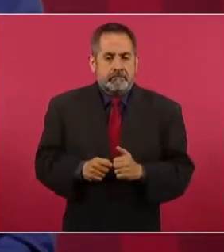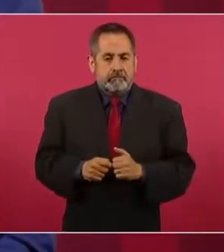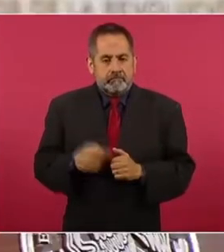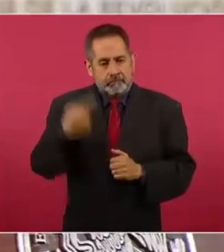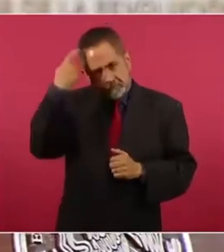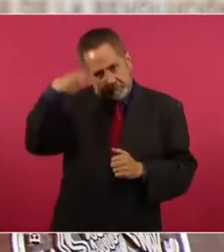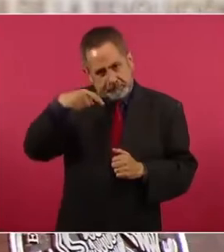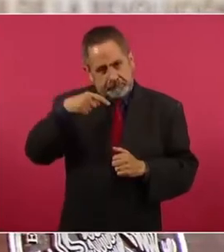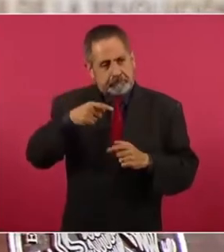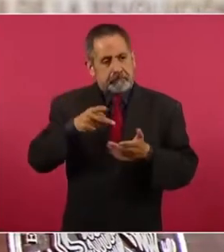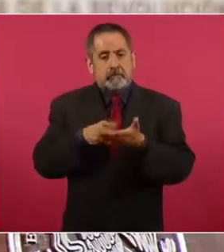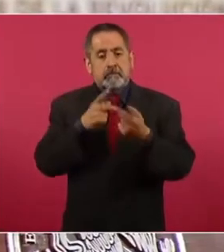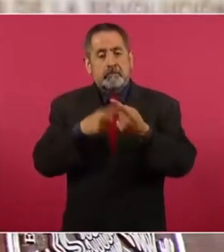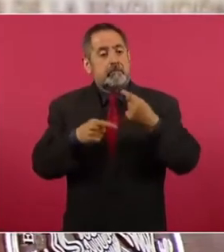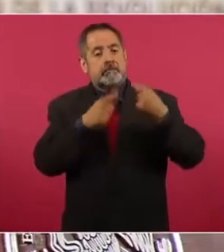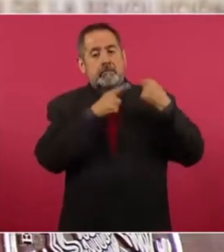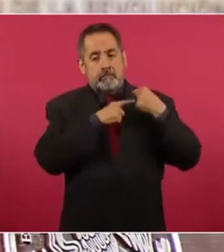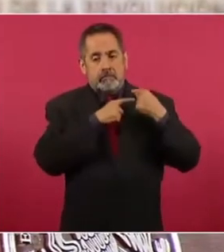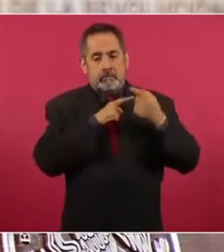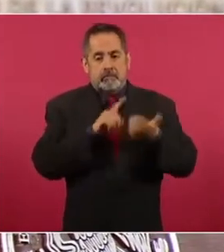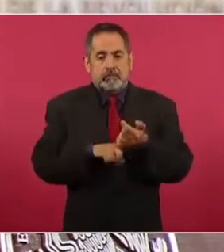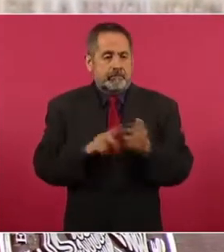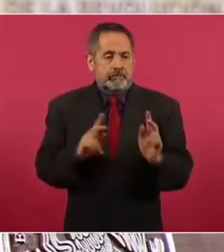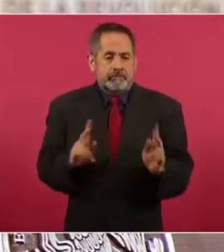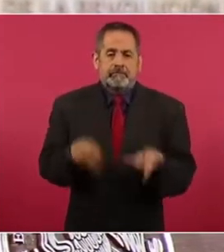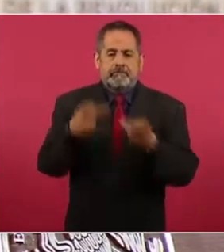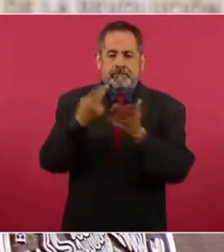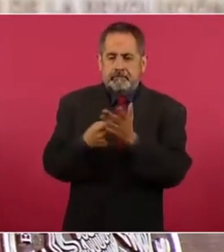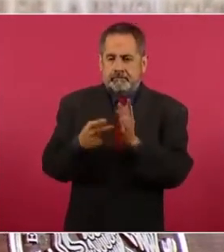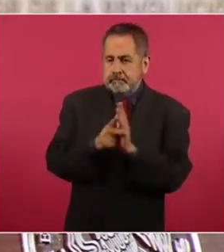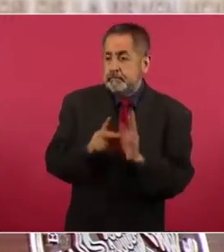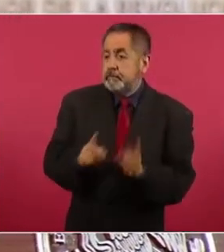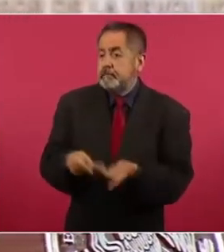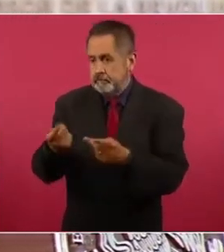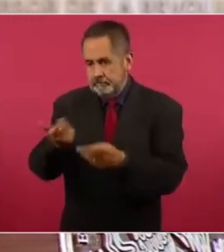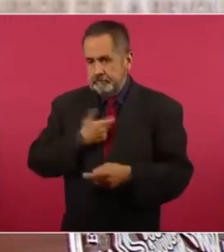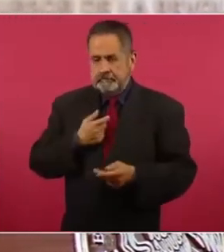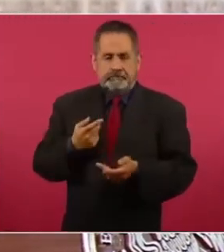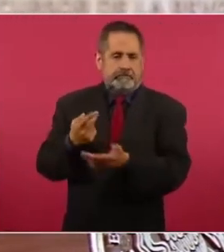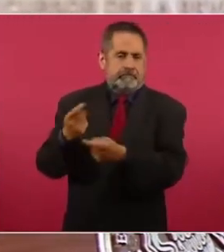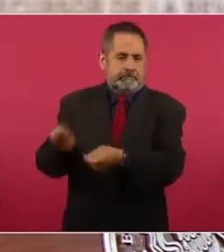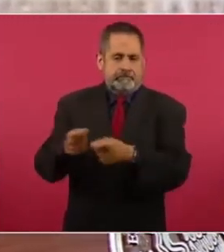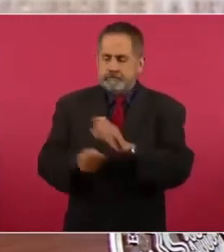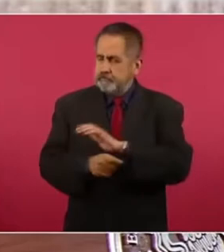es regresar a la venta de plazas, ¿sí?,